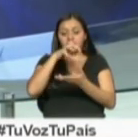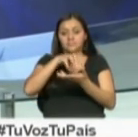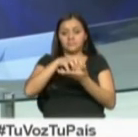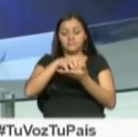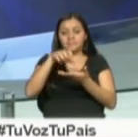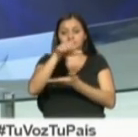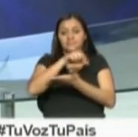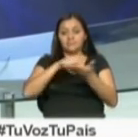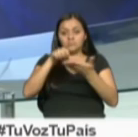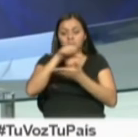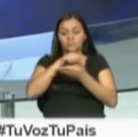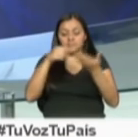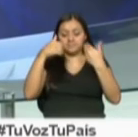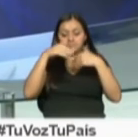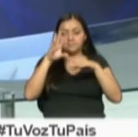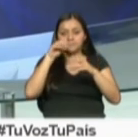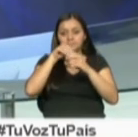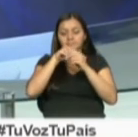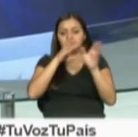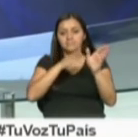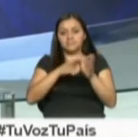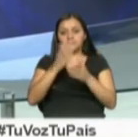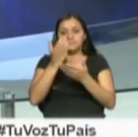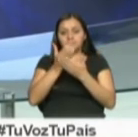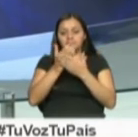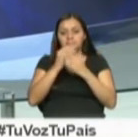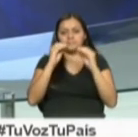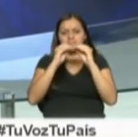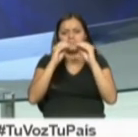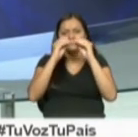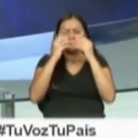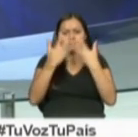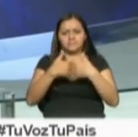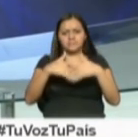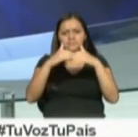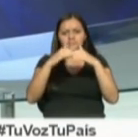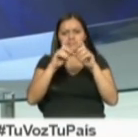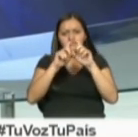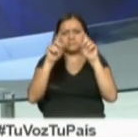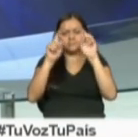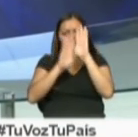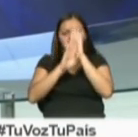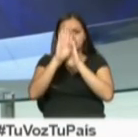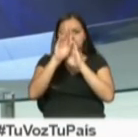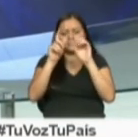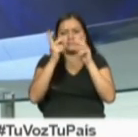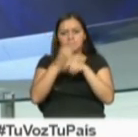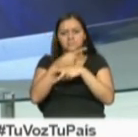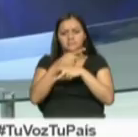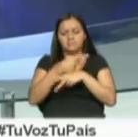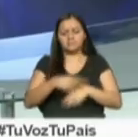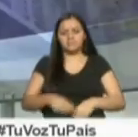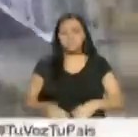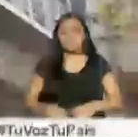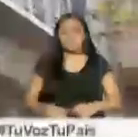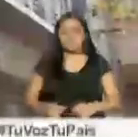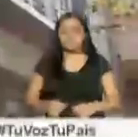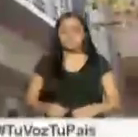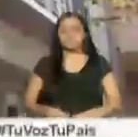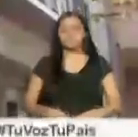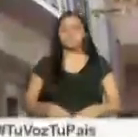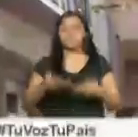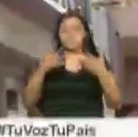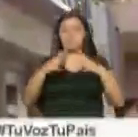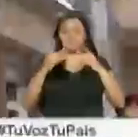Azuay forman parte de esta política económica que busca impulsar los emprendimientos productivos. La